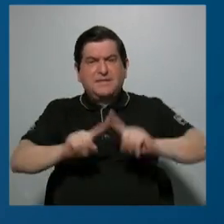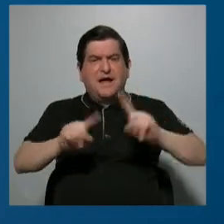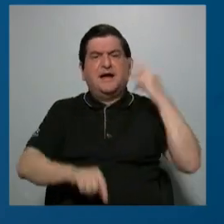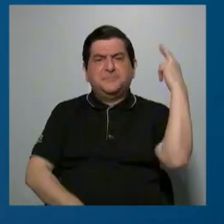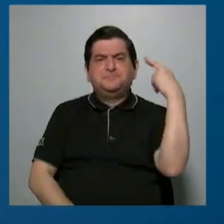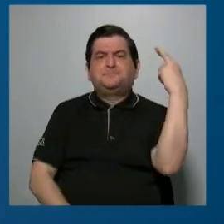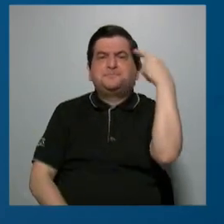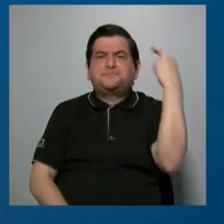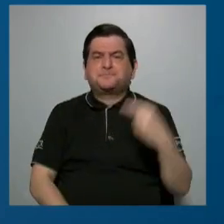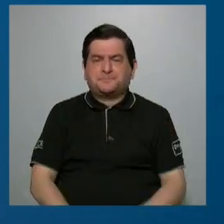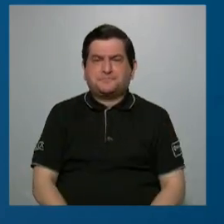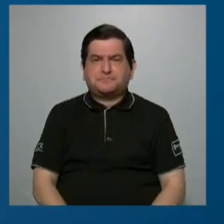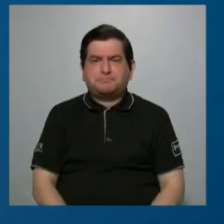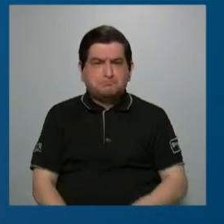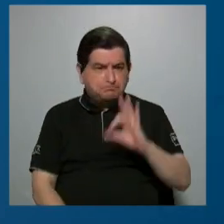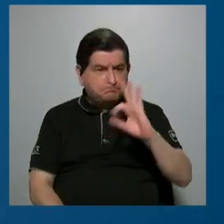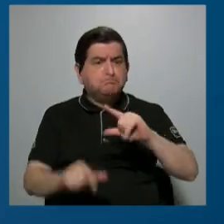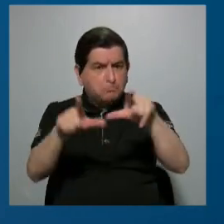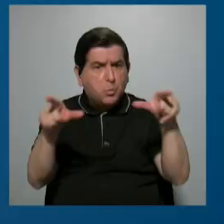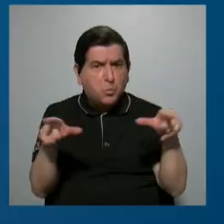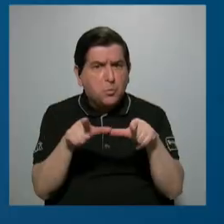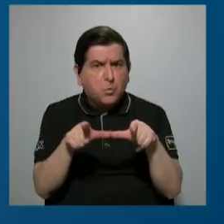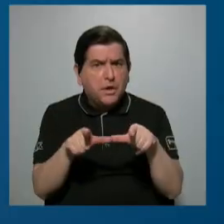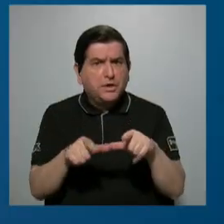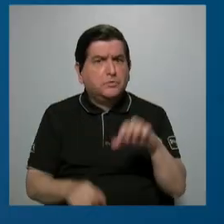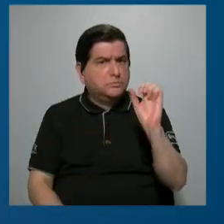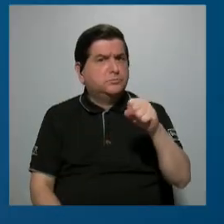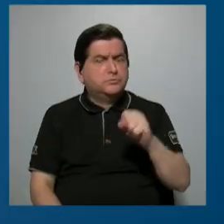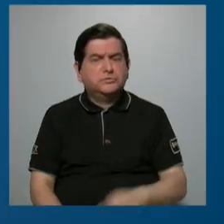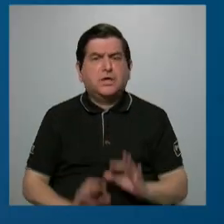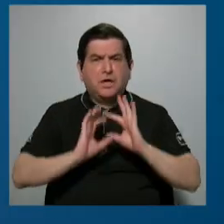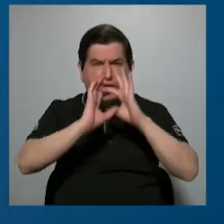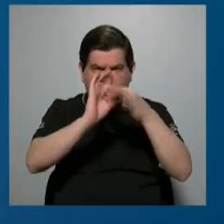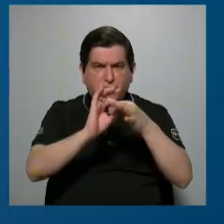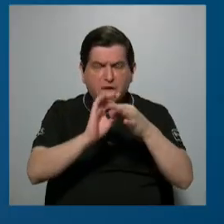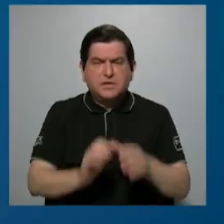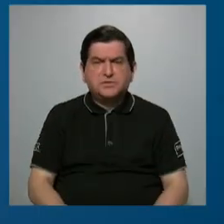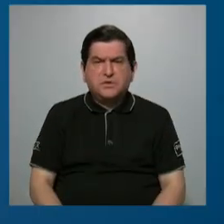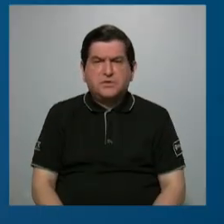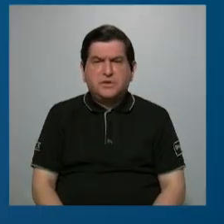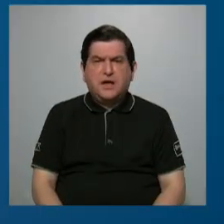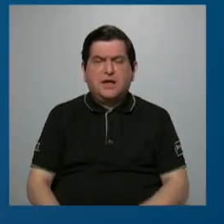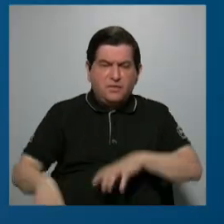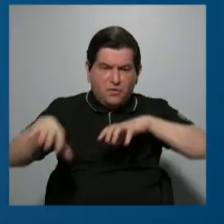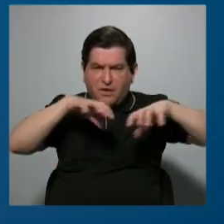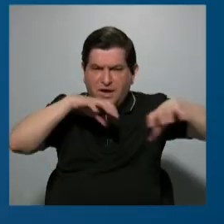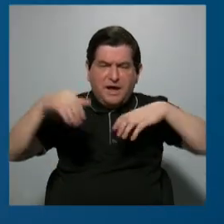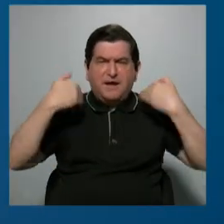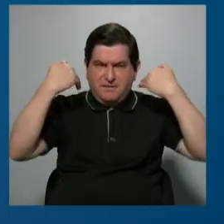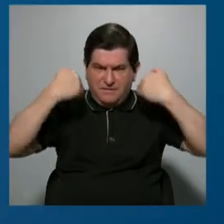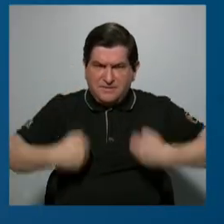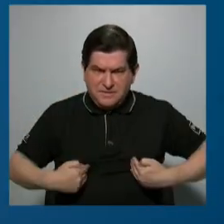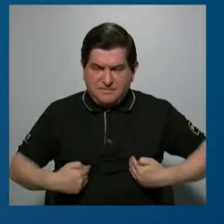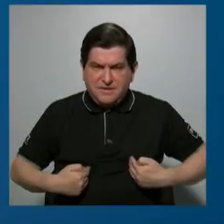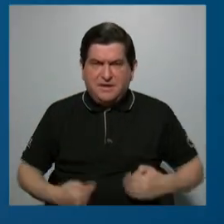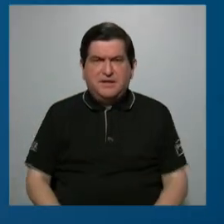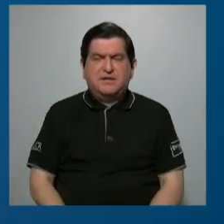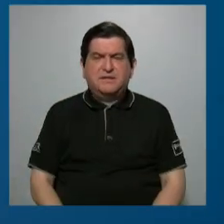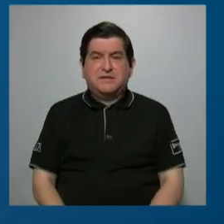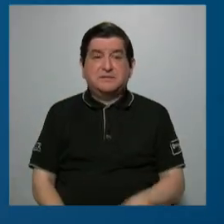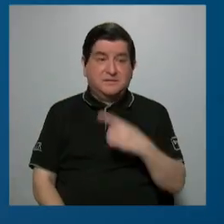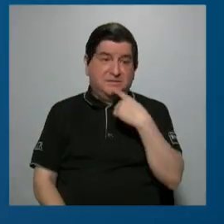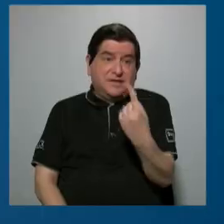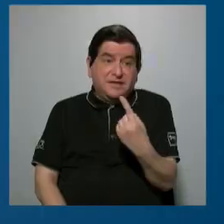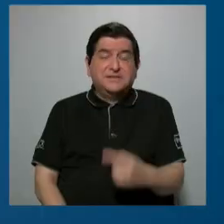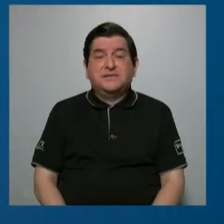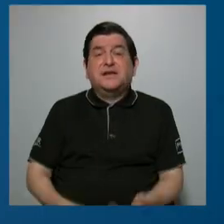¿no? Están muy bien localizados en esencia, ¿no? Con respecto al conjunto de las actividades humanas que llamamos ciudad,